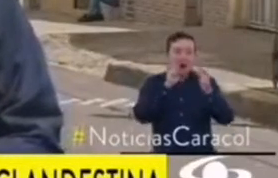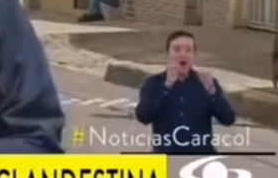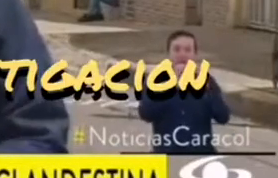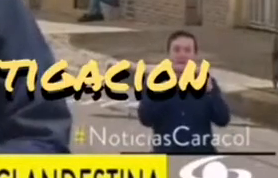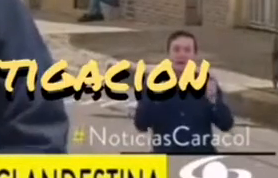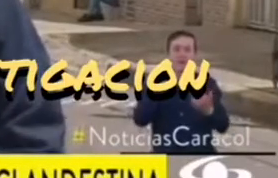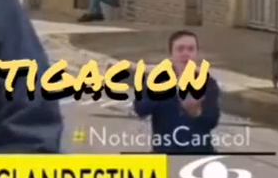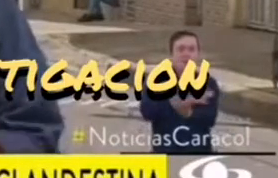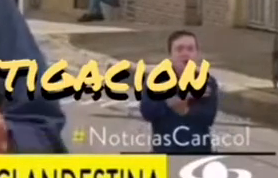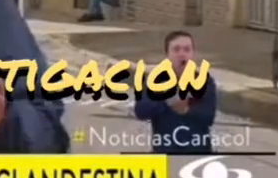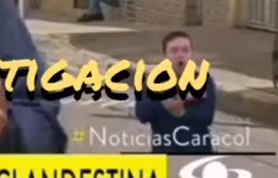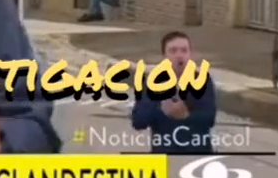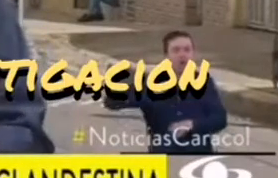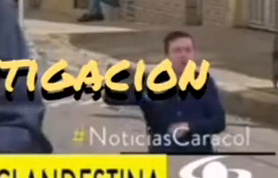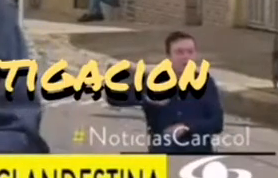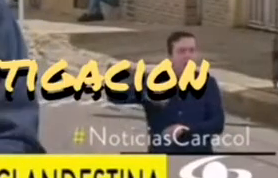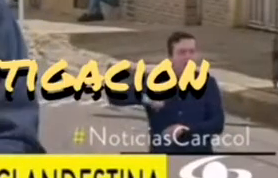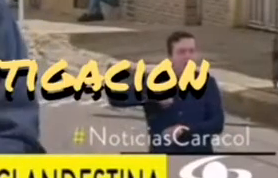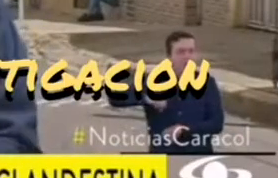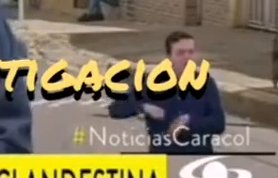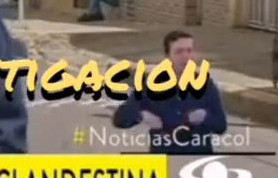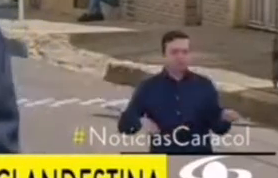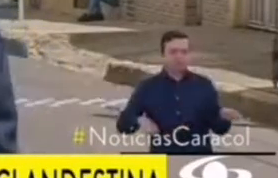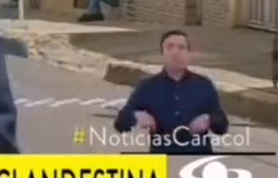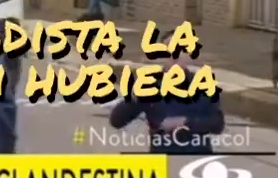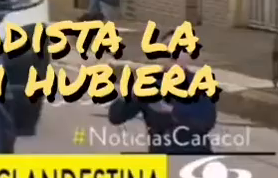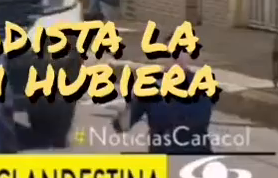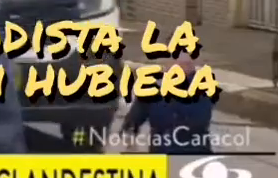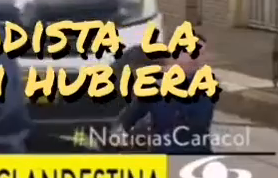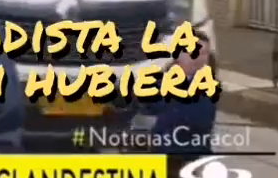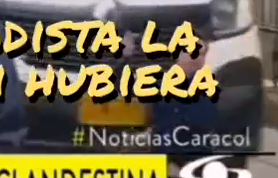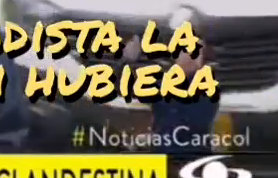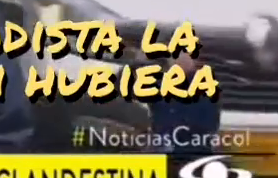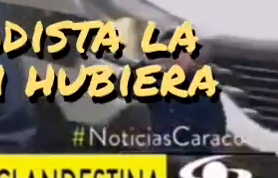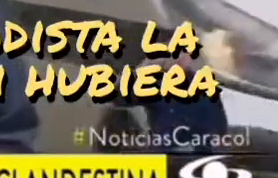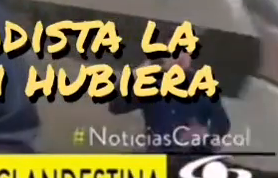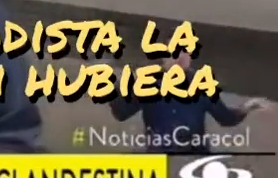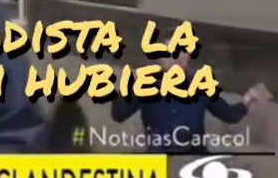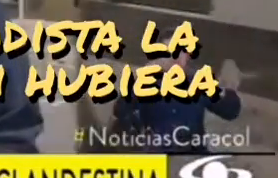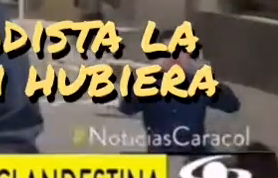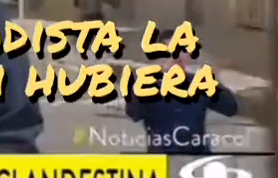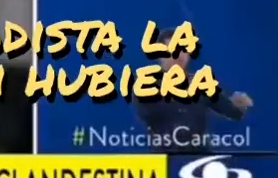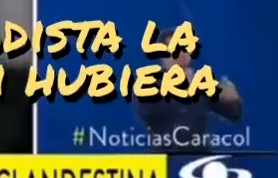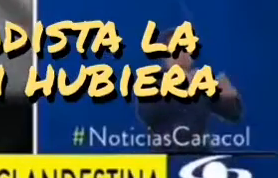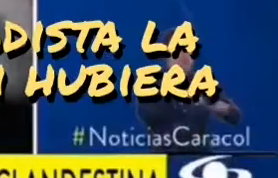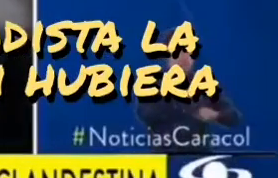policía aseguró que ya hay una investigación y que la disciplina entra por casa.